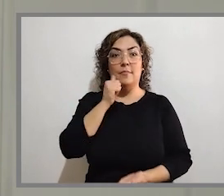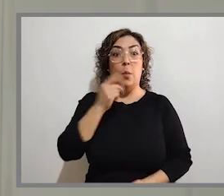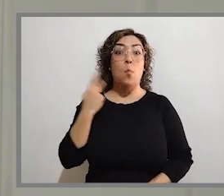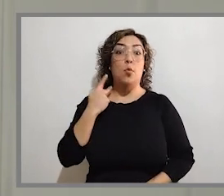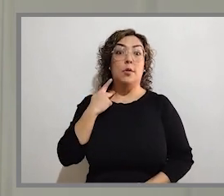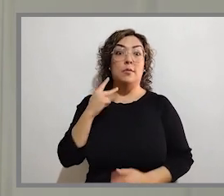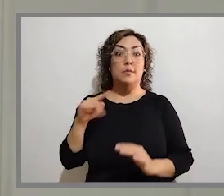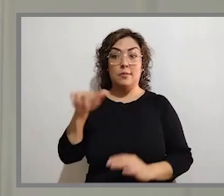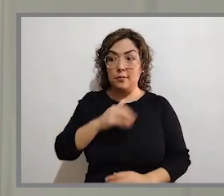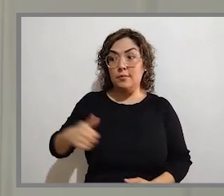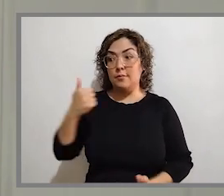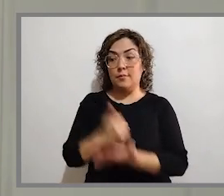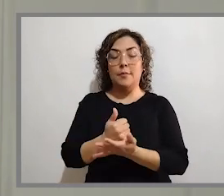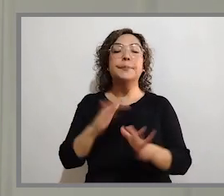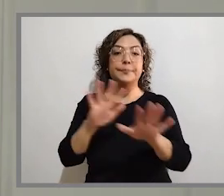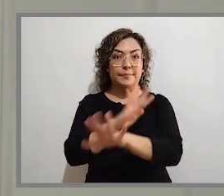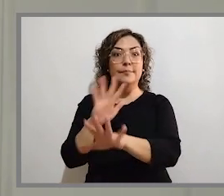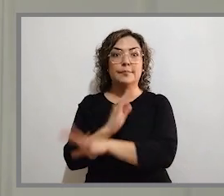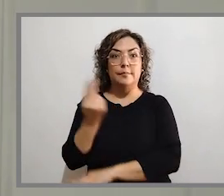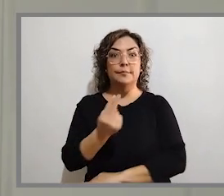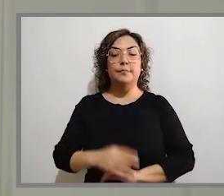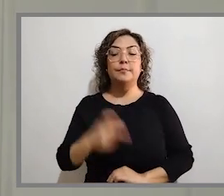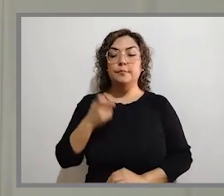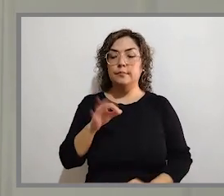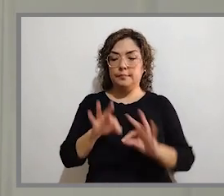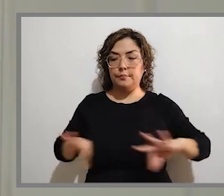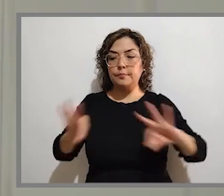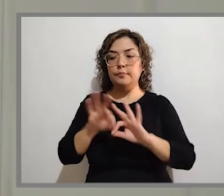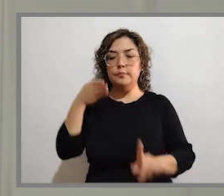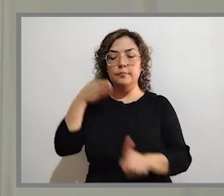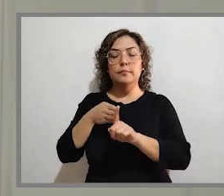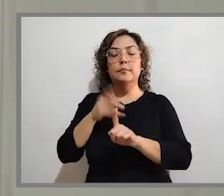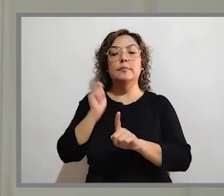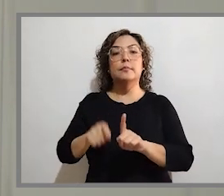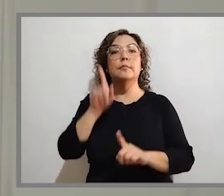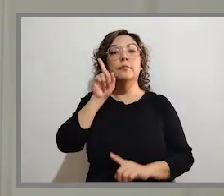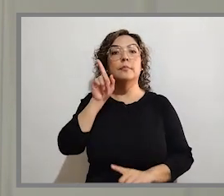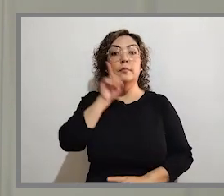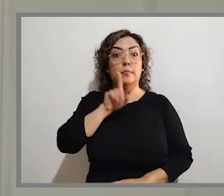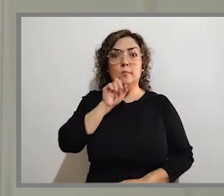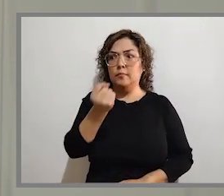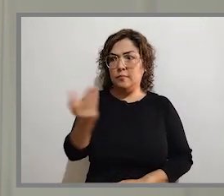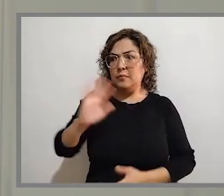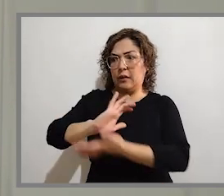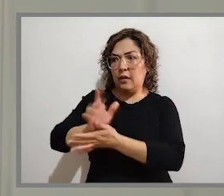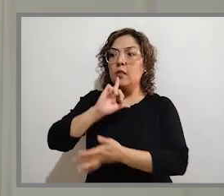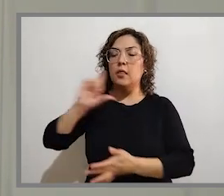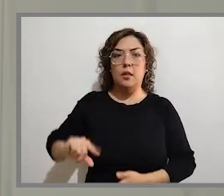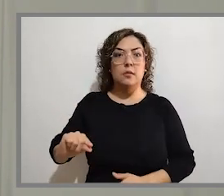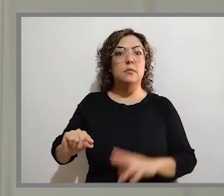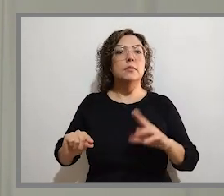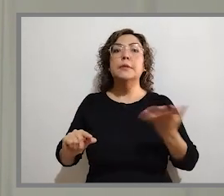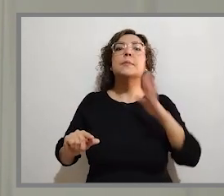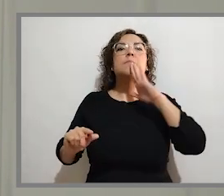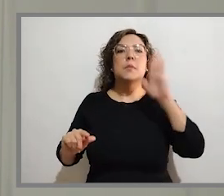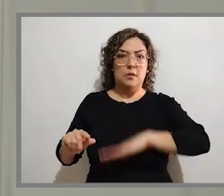enfoque colaborativo es particularmente crucial en el contexto de la violencia política contra las mujeres, un fenómeno